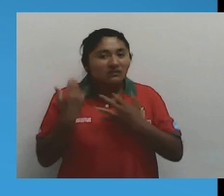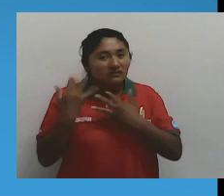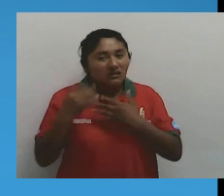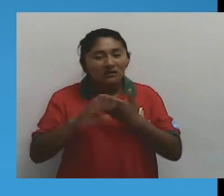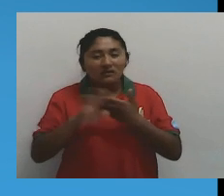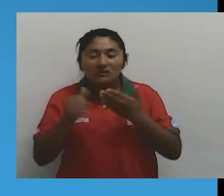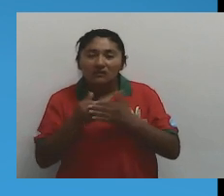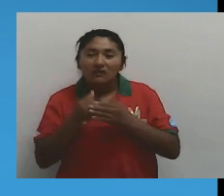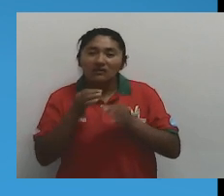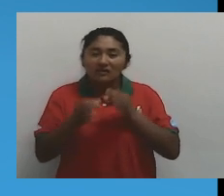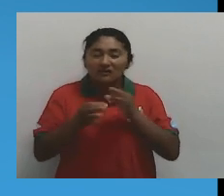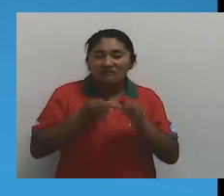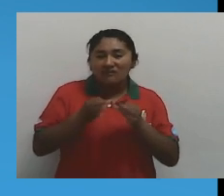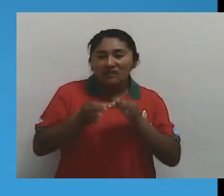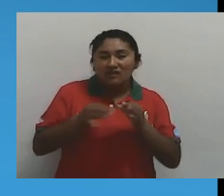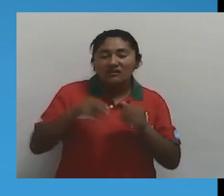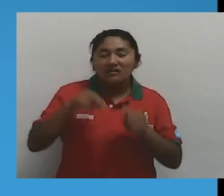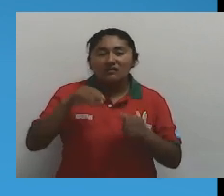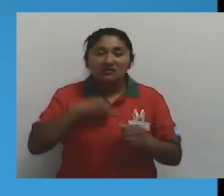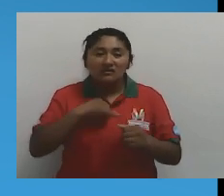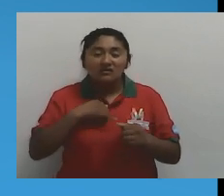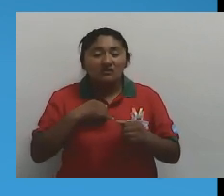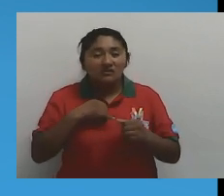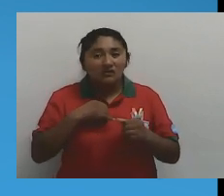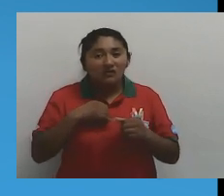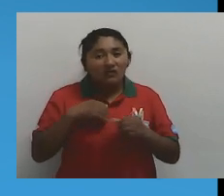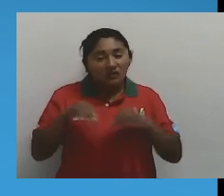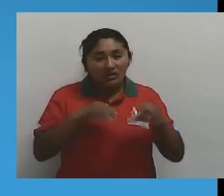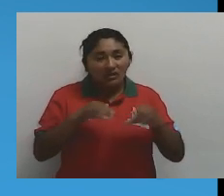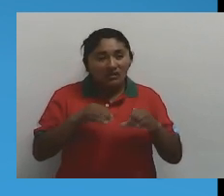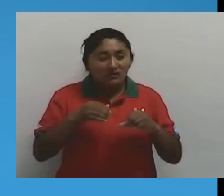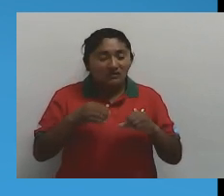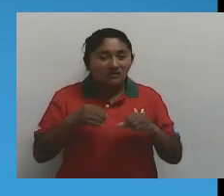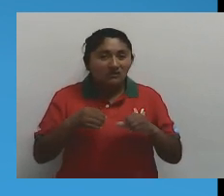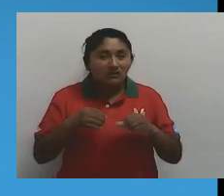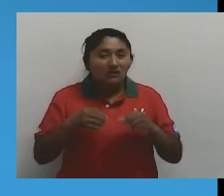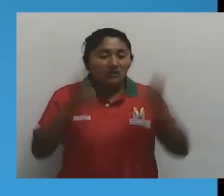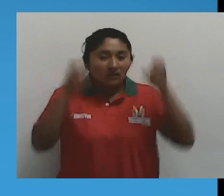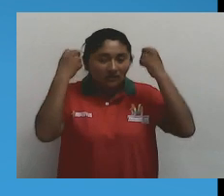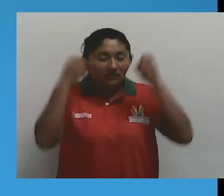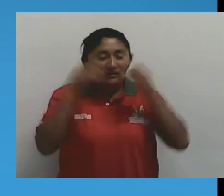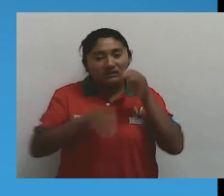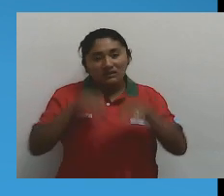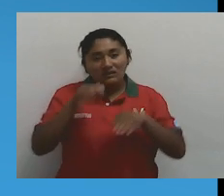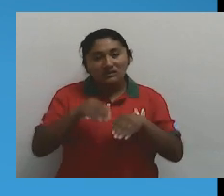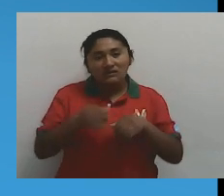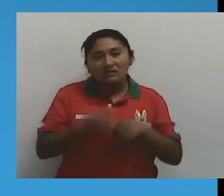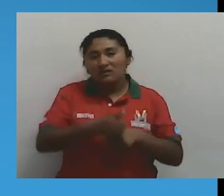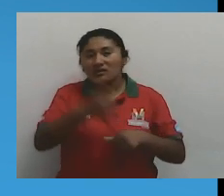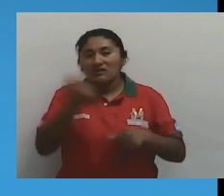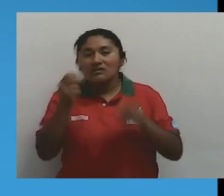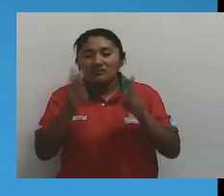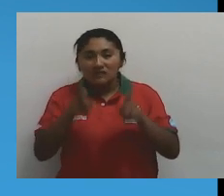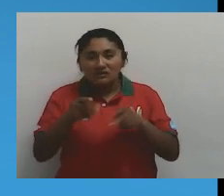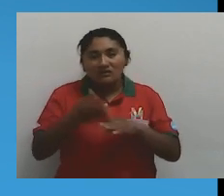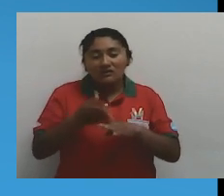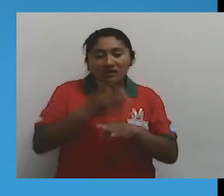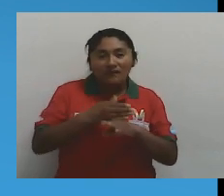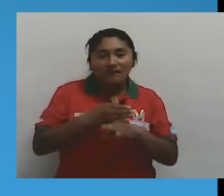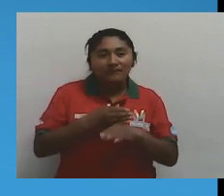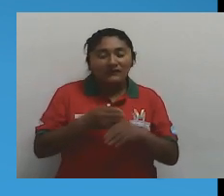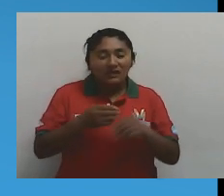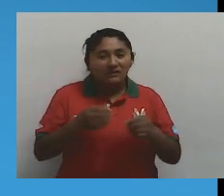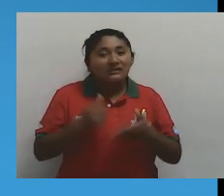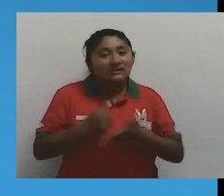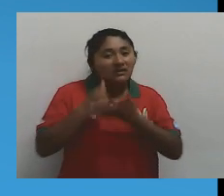las anteriores, les sirva realmente y podamos tener un evento grande como esperamos en el departamento de Pando. Gracias.